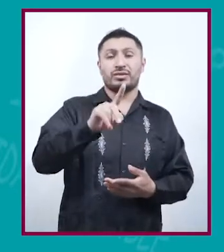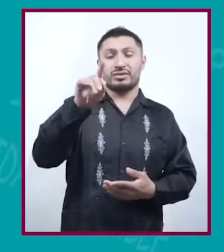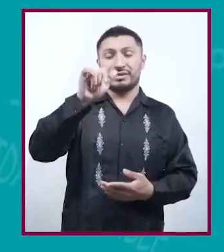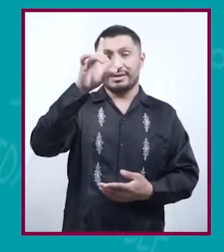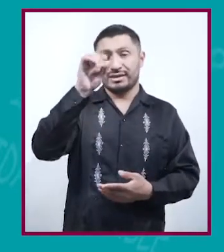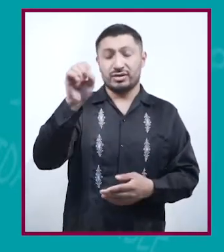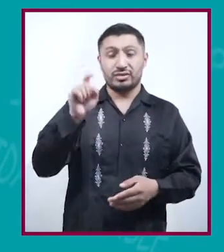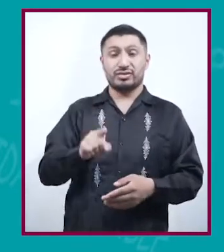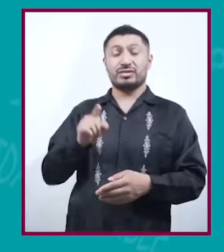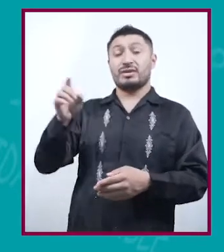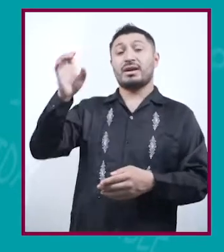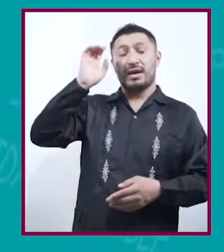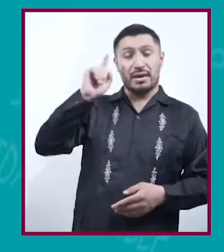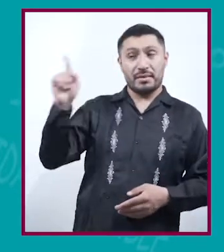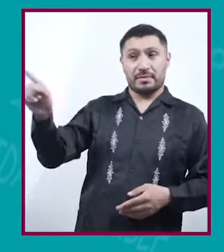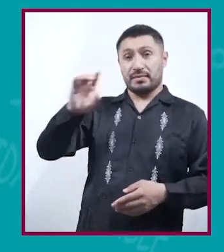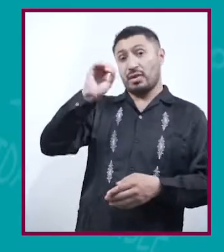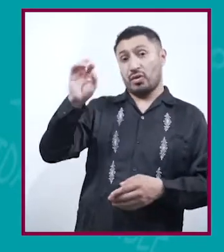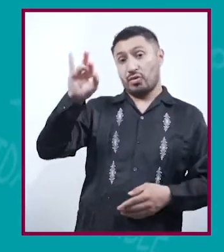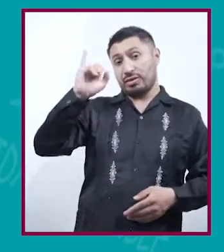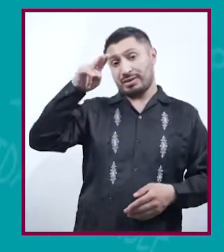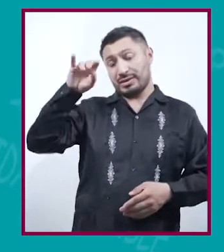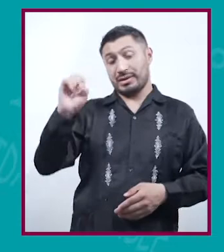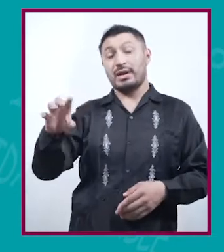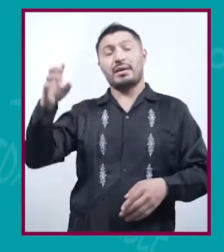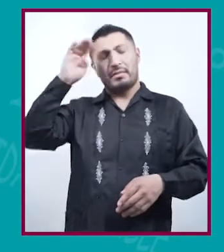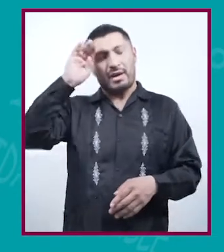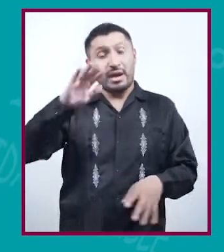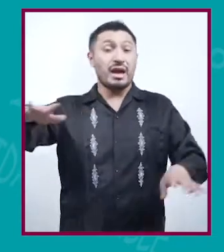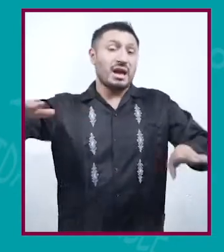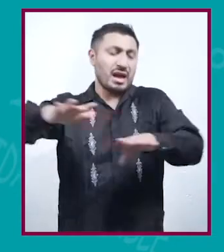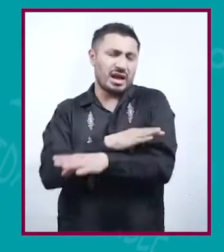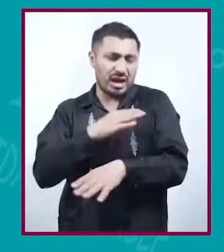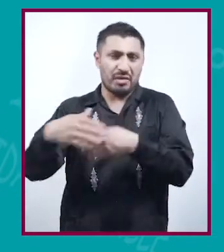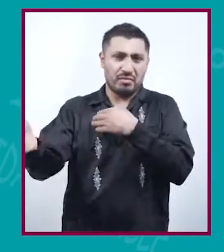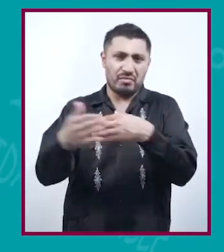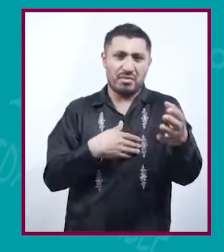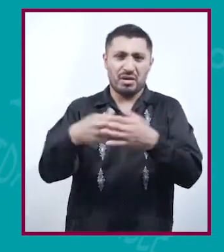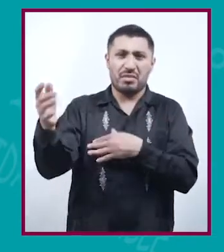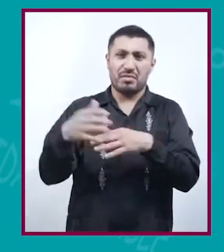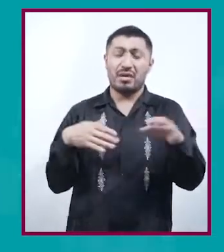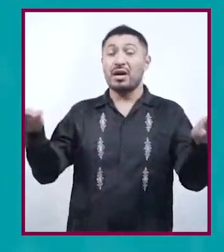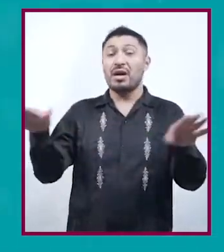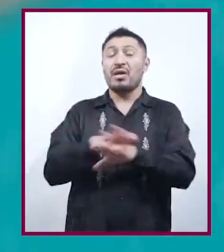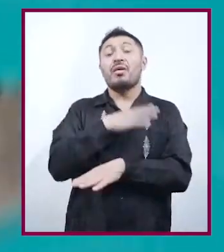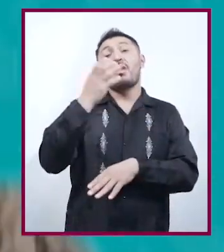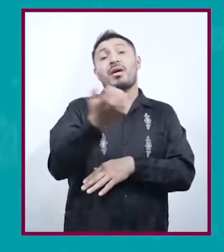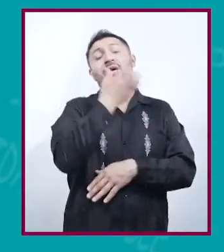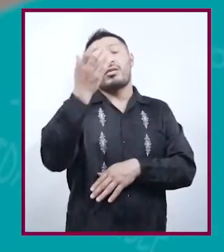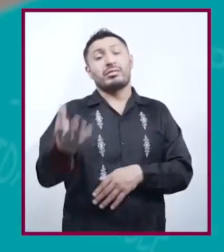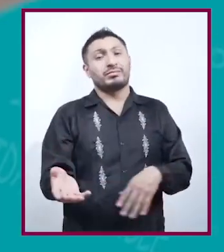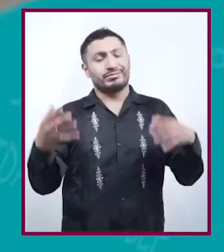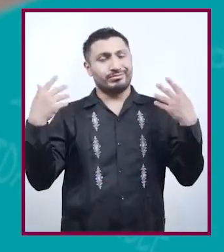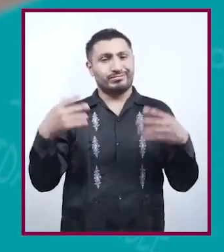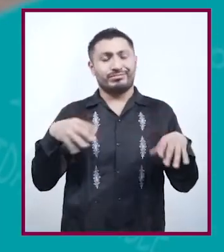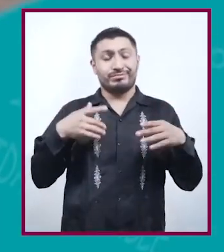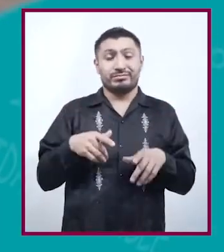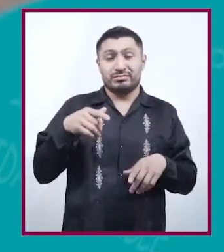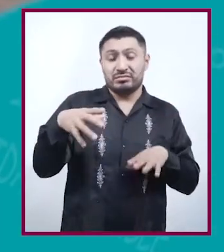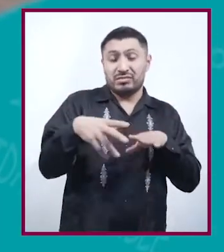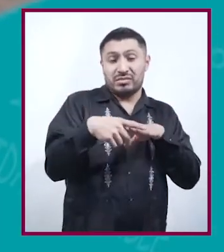cruzados, que habían estado en el Medio Oriente y pensaron en imitar las modas observadas allá. A esta